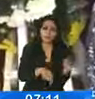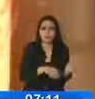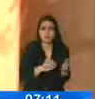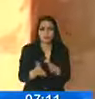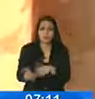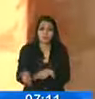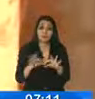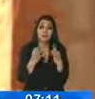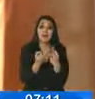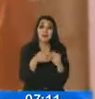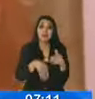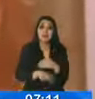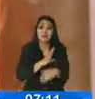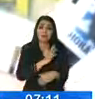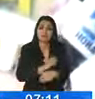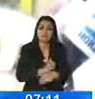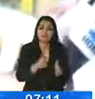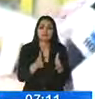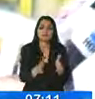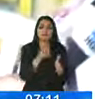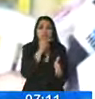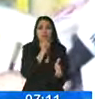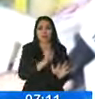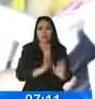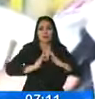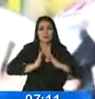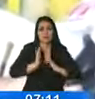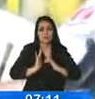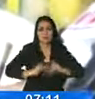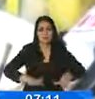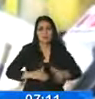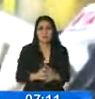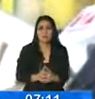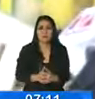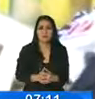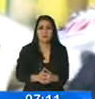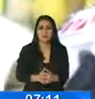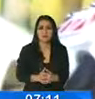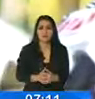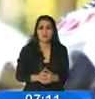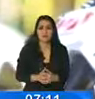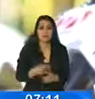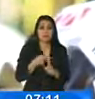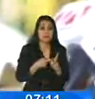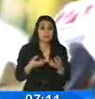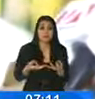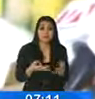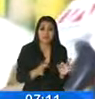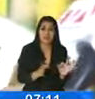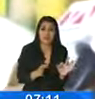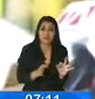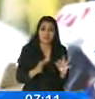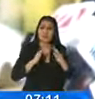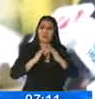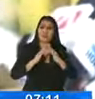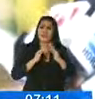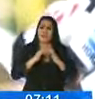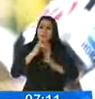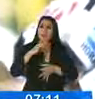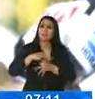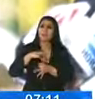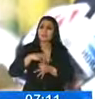del reasentamiento El Guavito de Puerto Viejo. Tenía casi como el mes de febrero, abril, parece que estuve en la casa para las